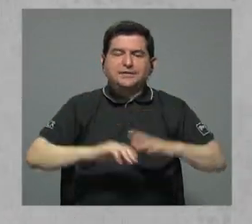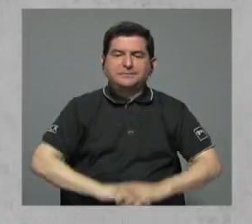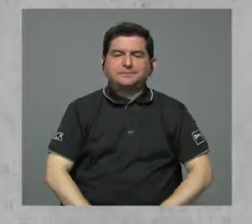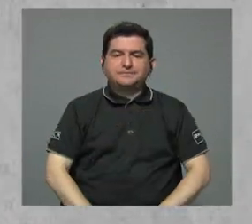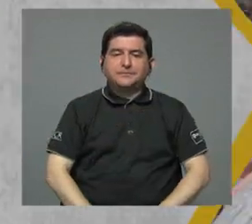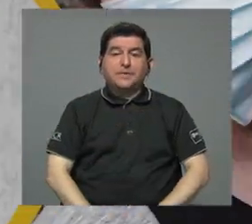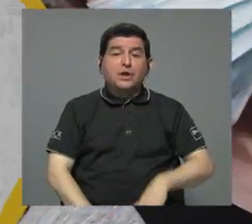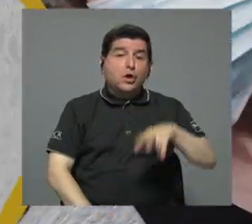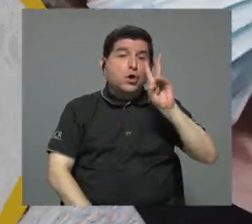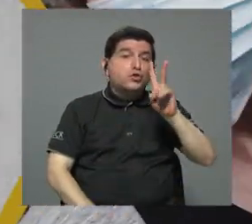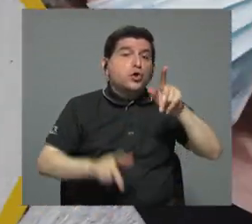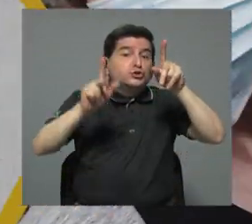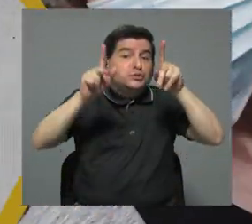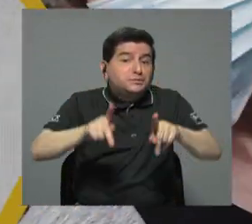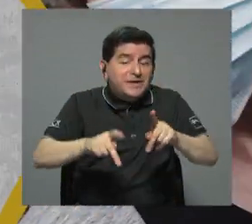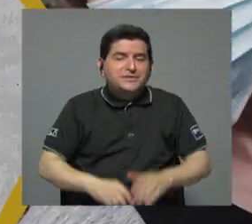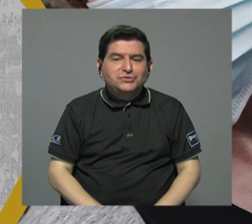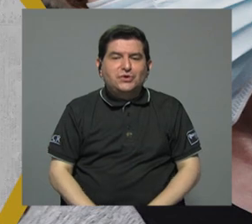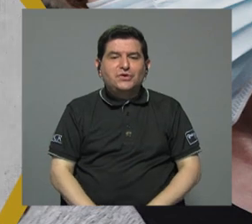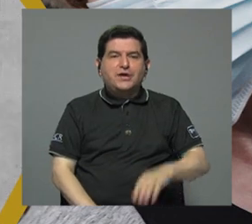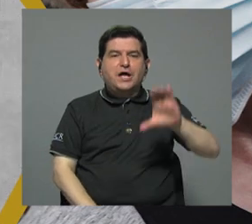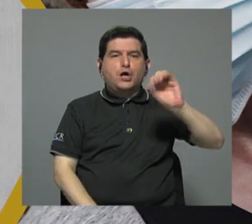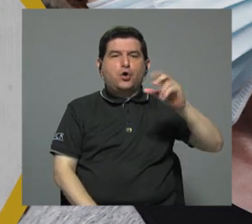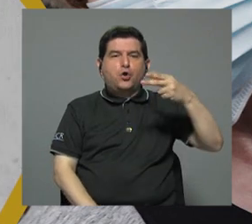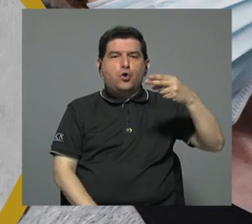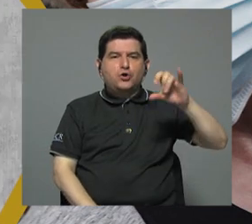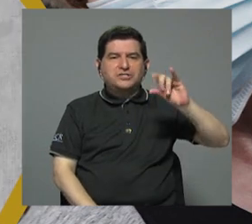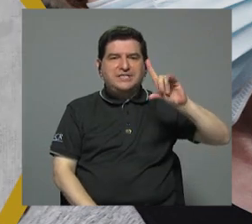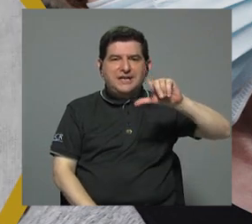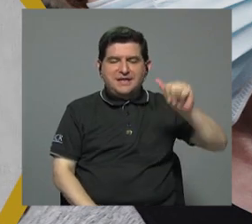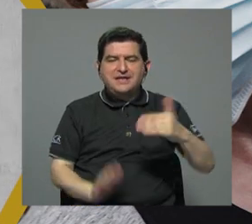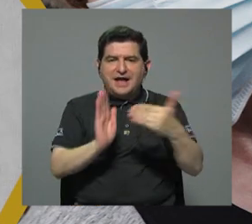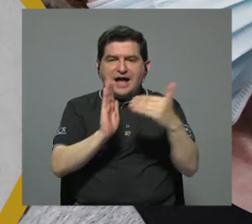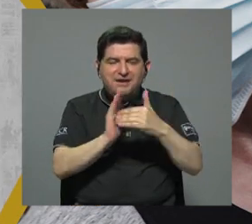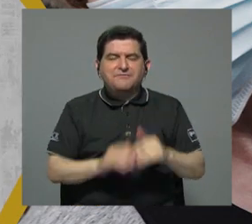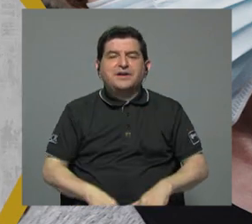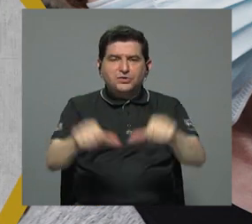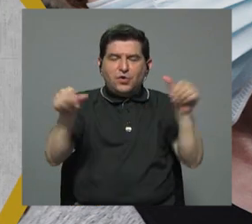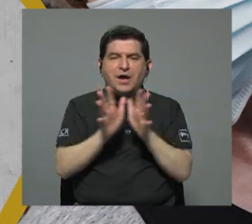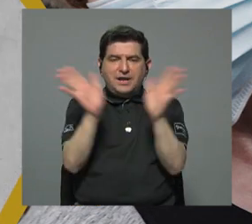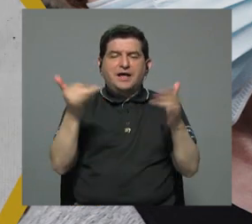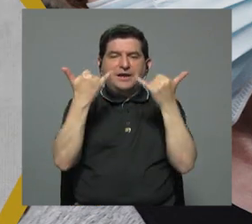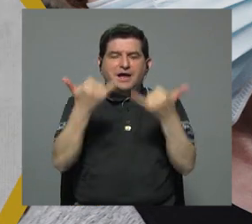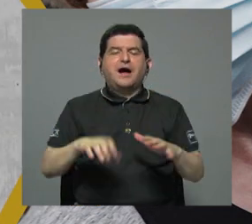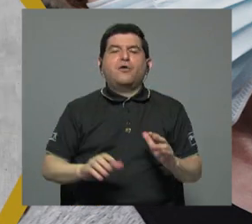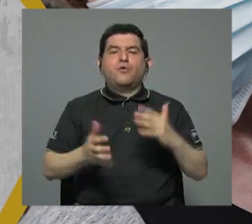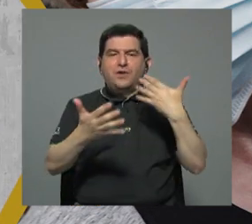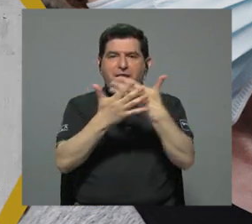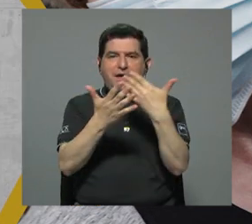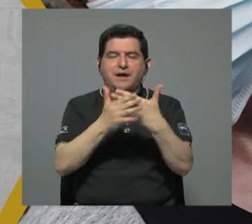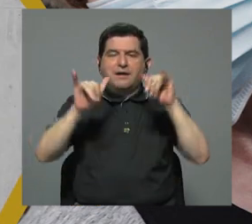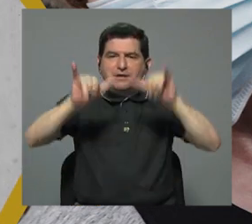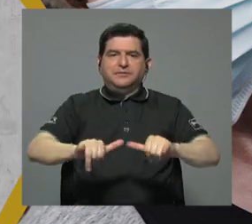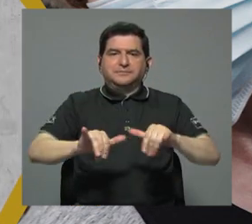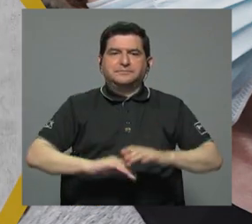son solo dos personas de la cochinilla que infestó el sector público quienes están en la cárcel